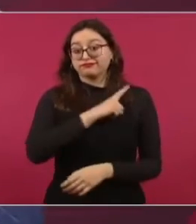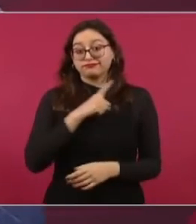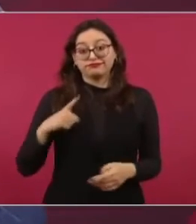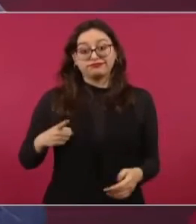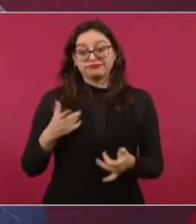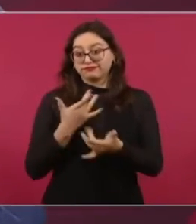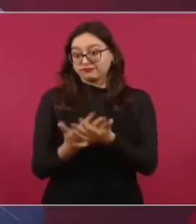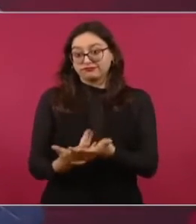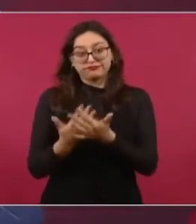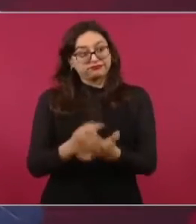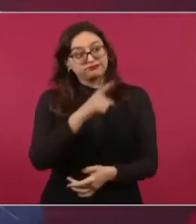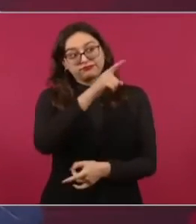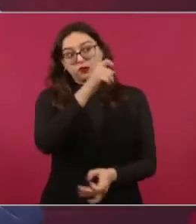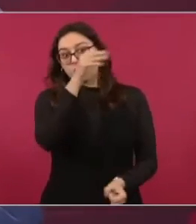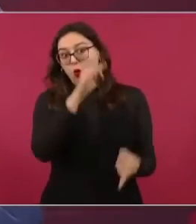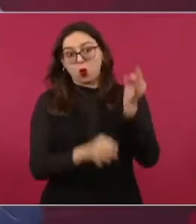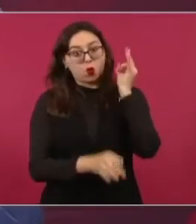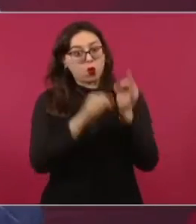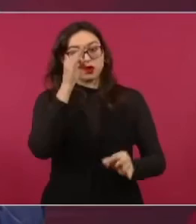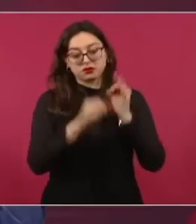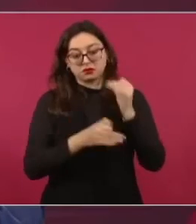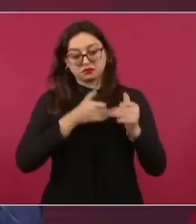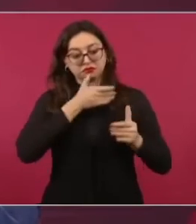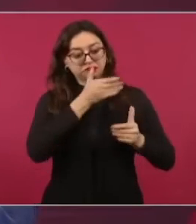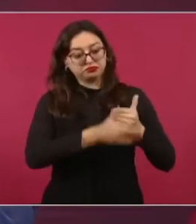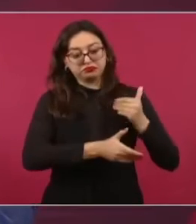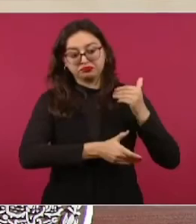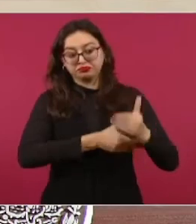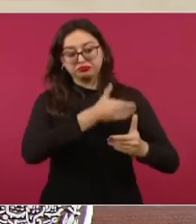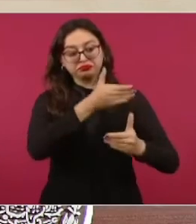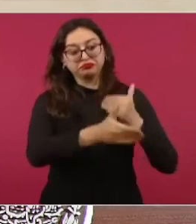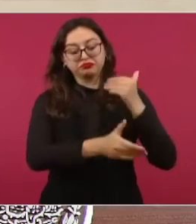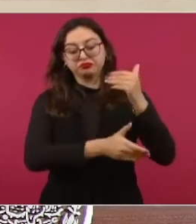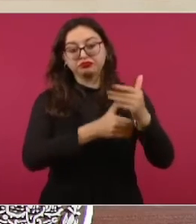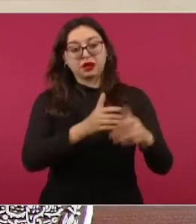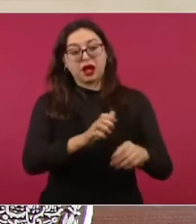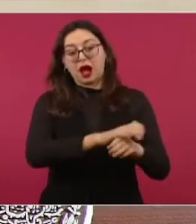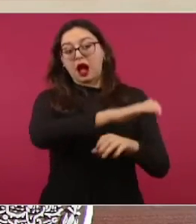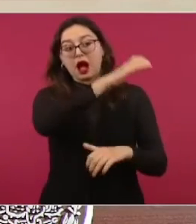conclusión de todo el proceso.